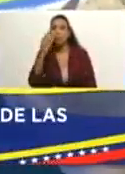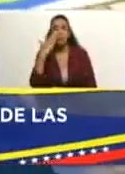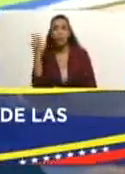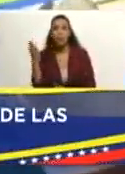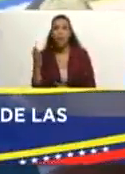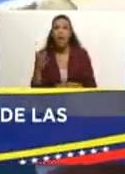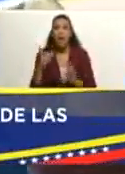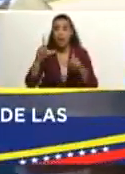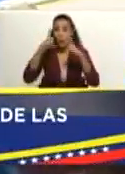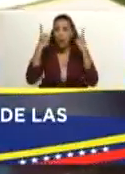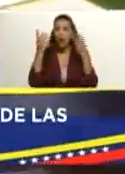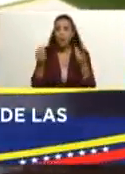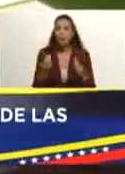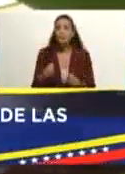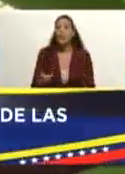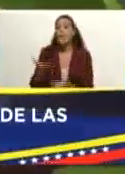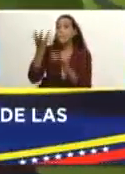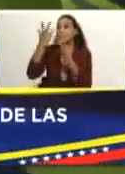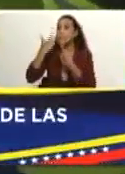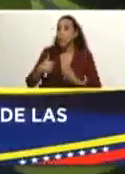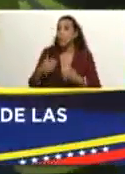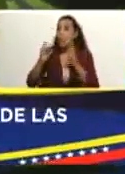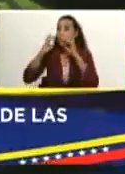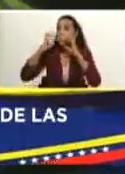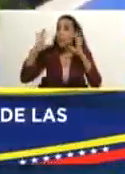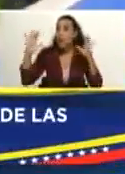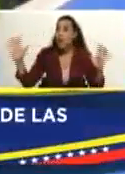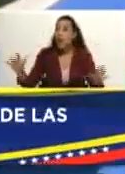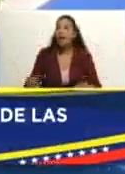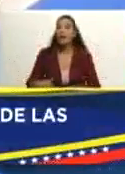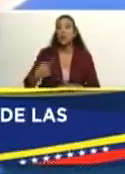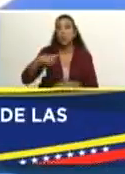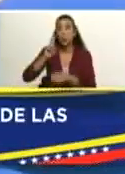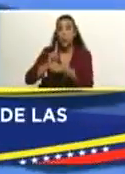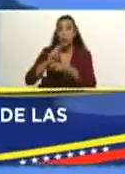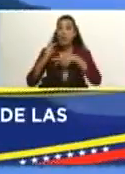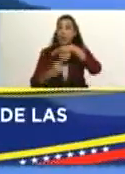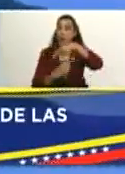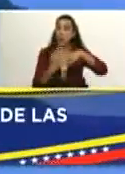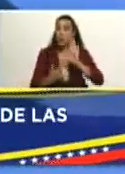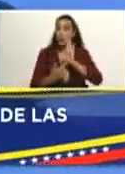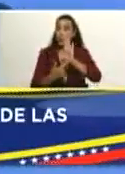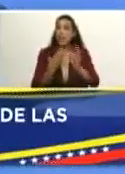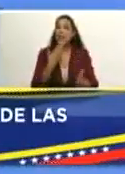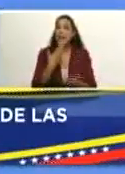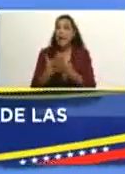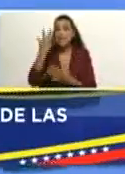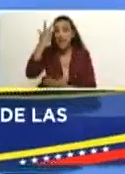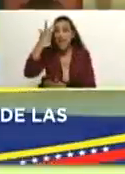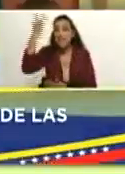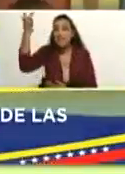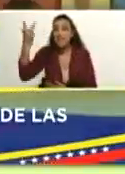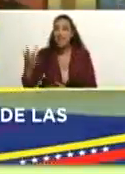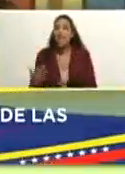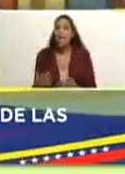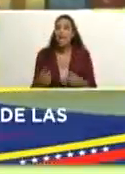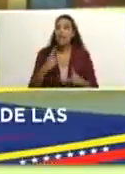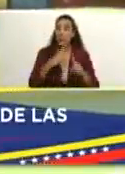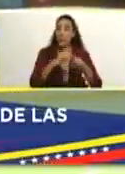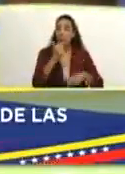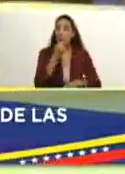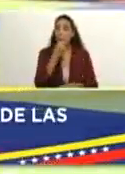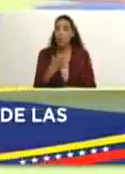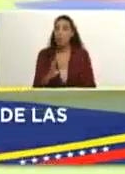ir avanzando. Bueno, presidente, eso es un milagro, ¿no? Es uno de esos milagros de la revolución que gracias a su ingenio el pueblo venezolano